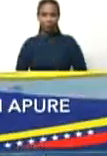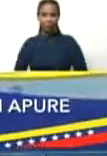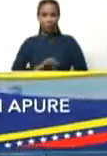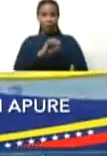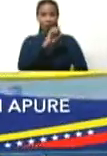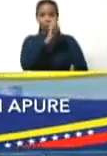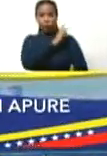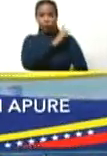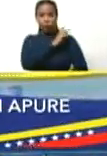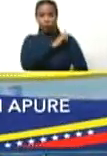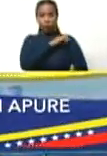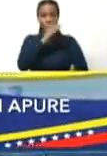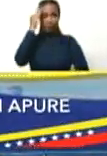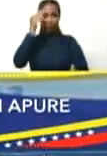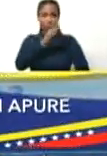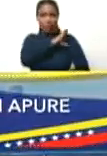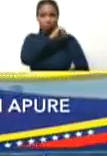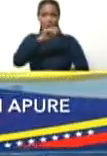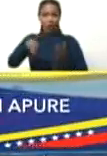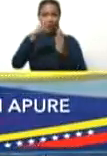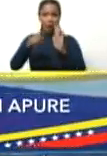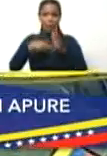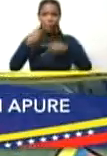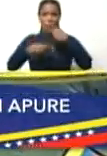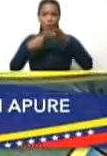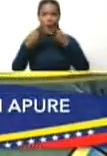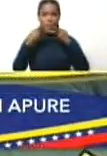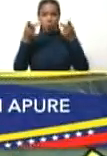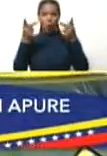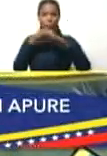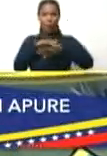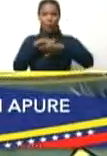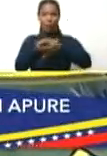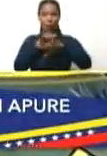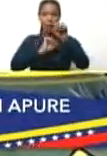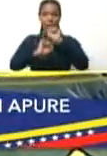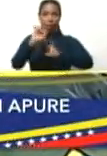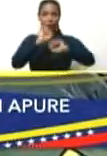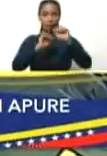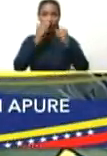división José Bonilla, director general de Políticas Públicas del Ministerio de la Defensa.